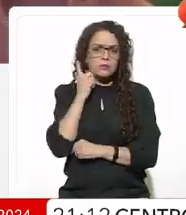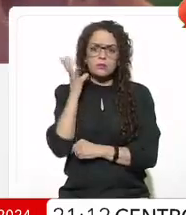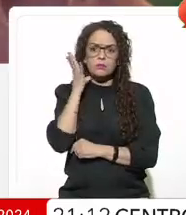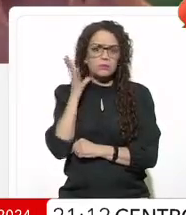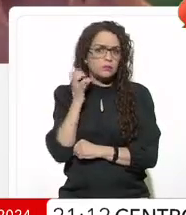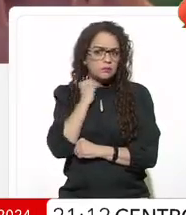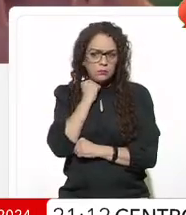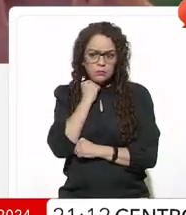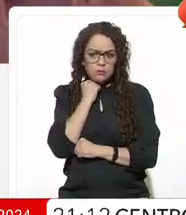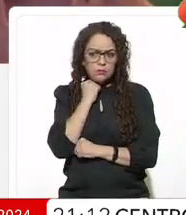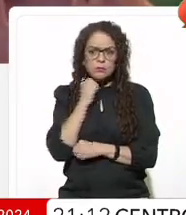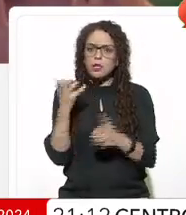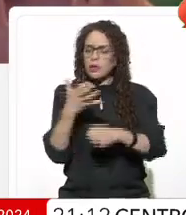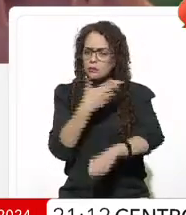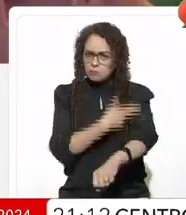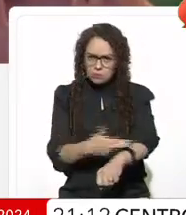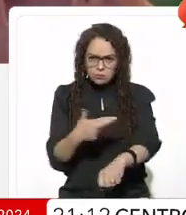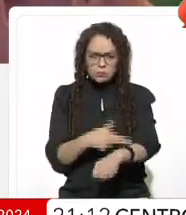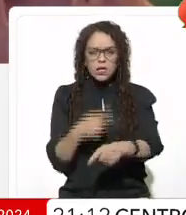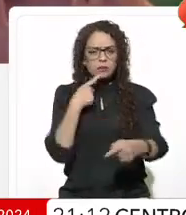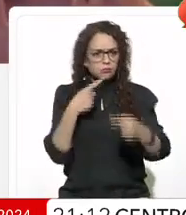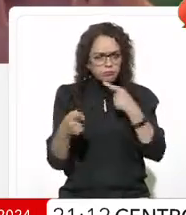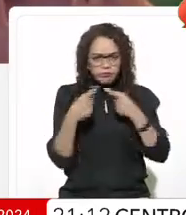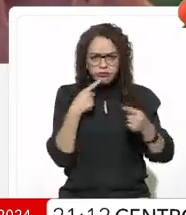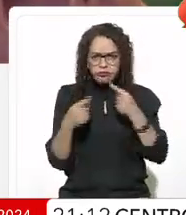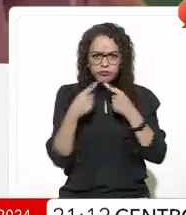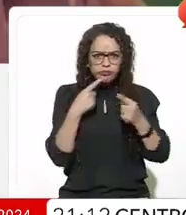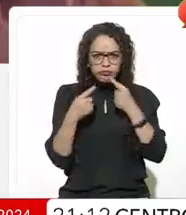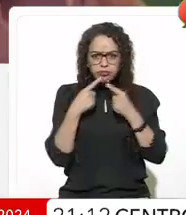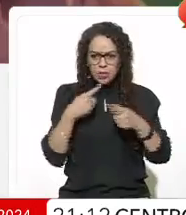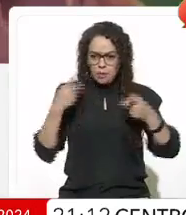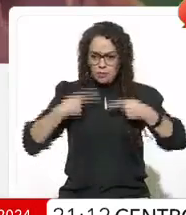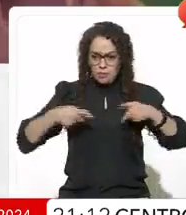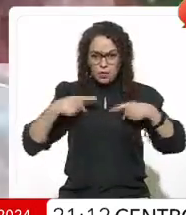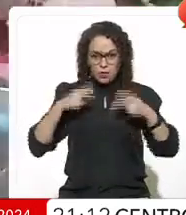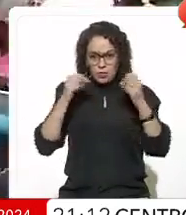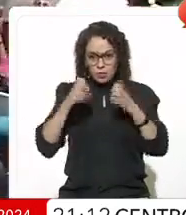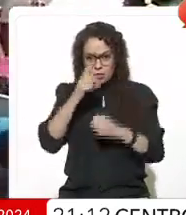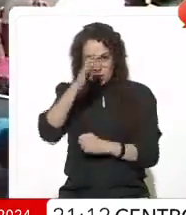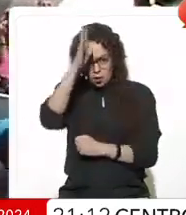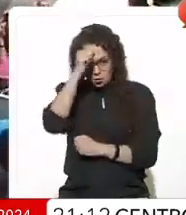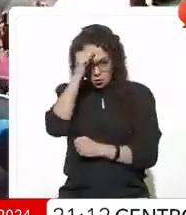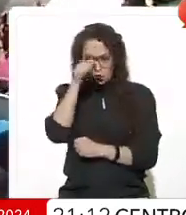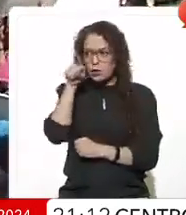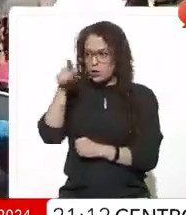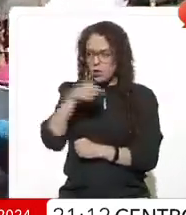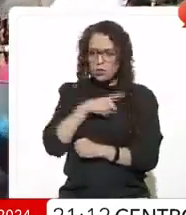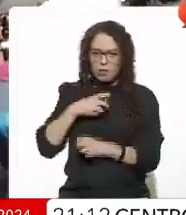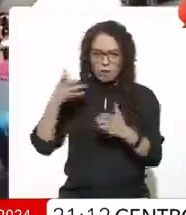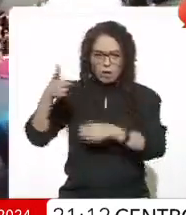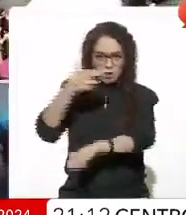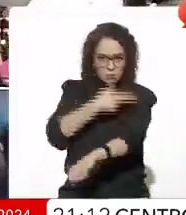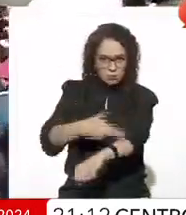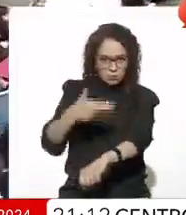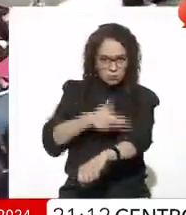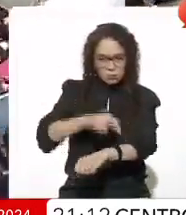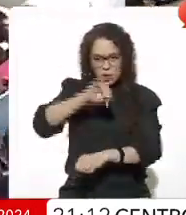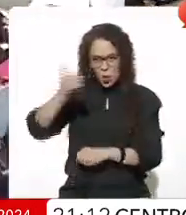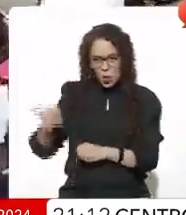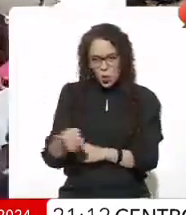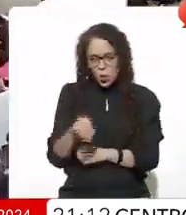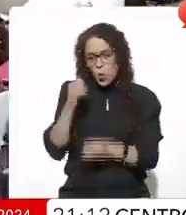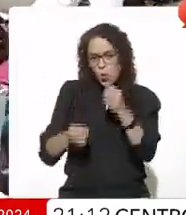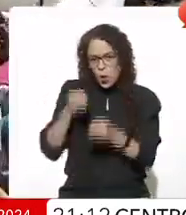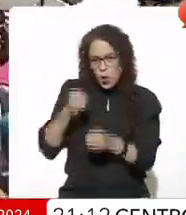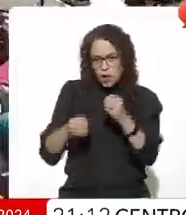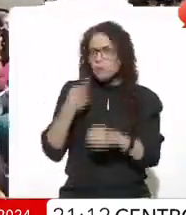produzca la reforma constitucional y que las personas que no estén de acuerdo con ella promuevan los juicios, los medios de impugnación y que lo resuelva